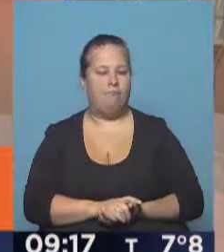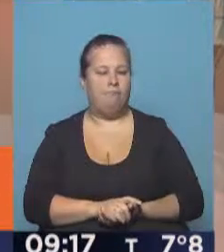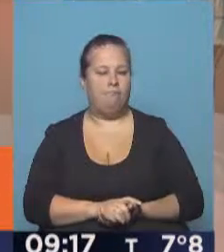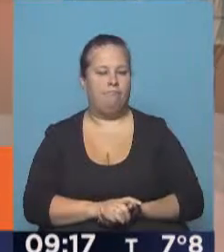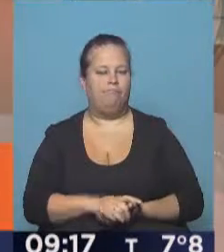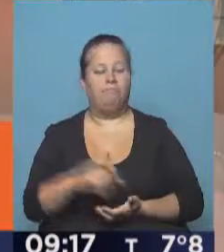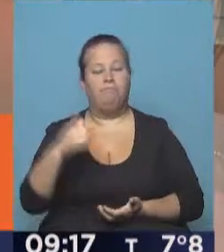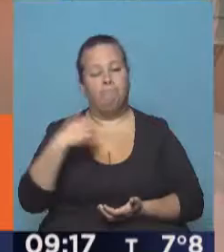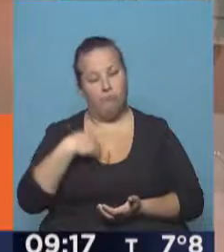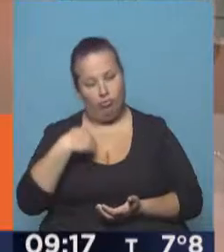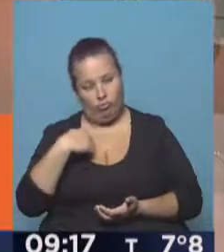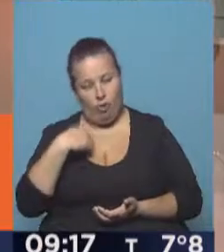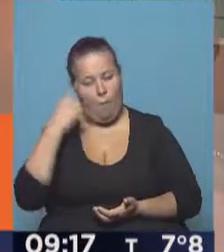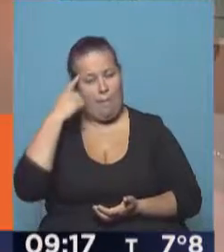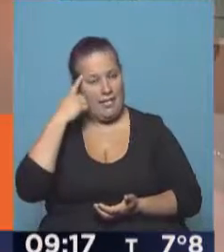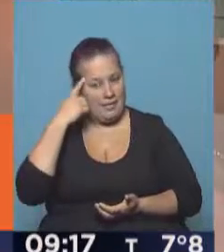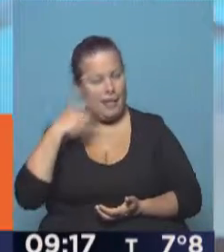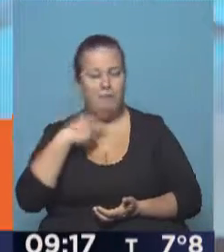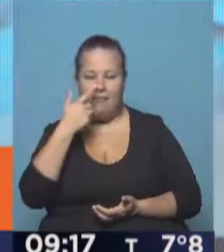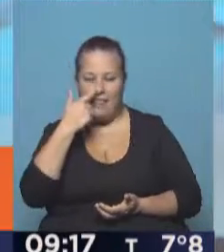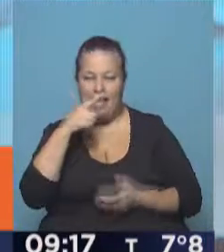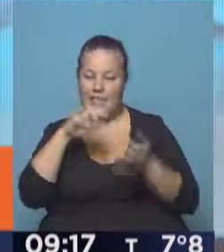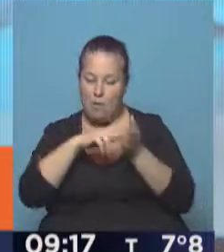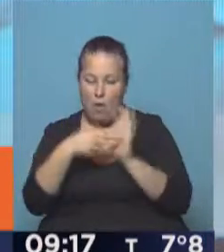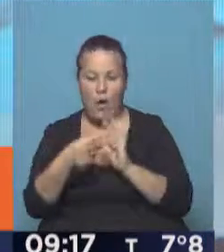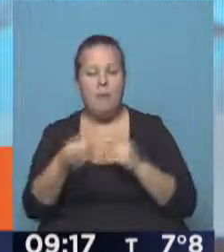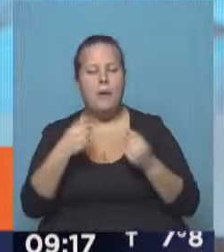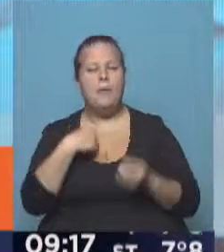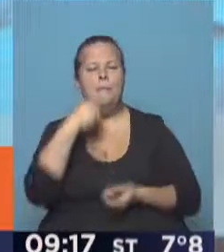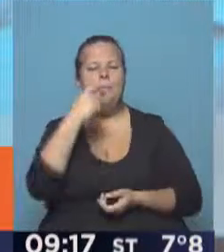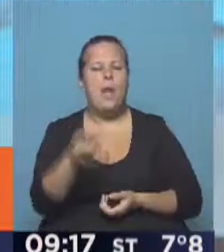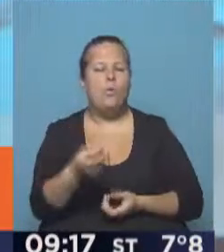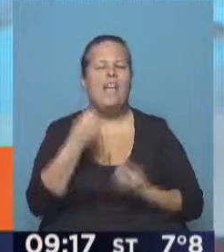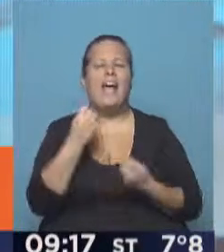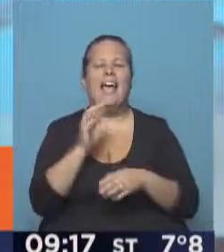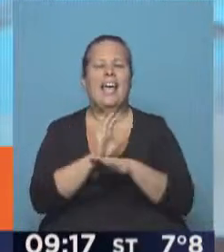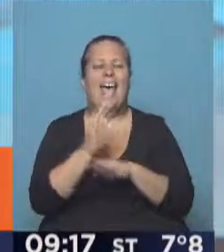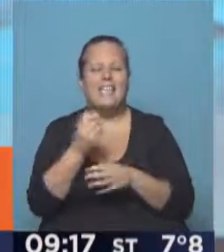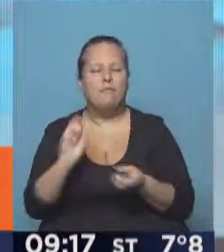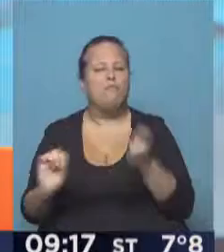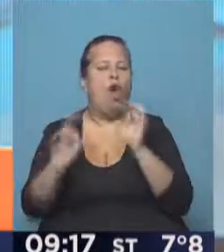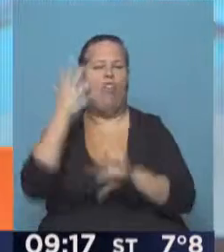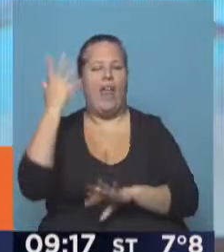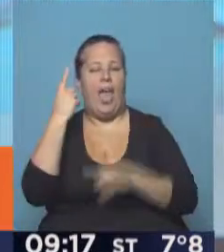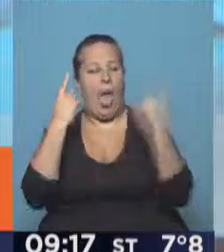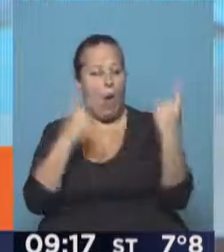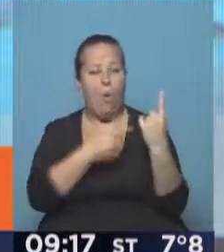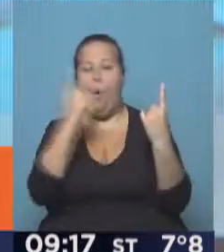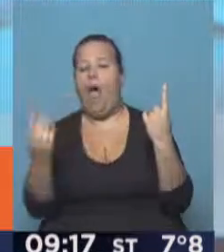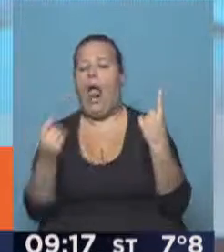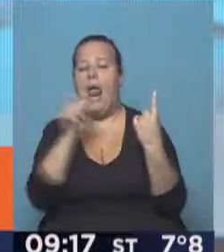que a mí como pensador me interesa el problema es preguntarnos qué significa la modernidad para uno y